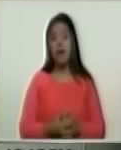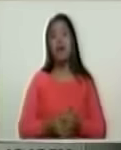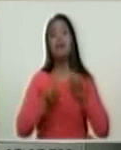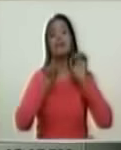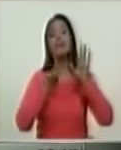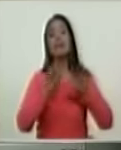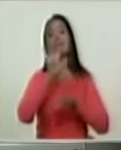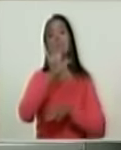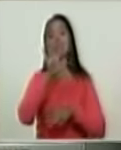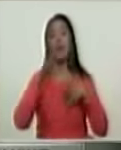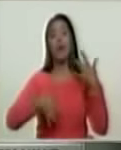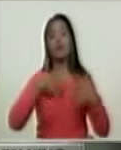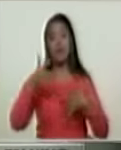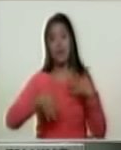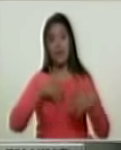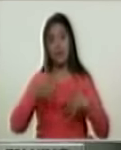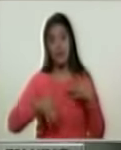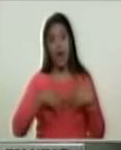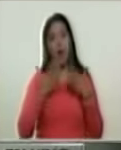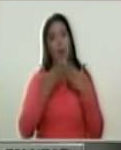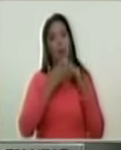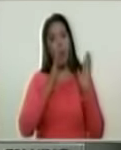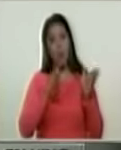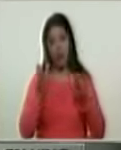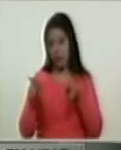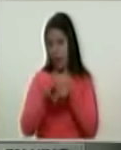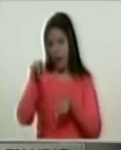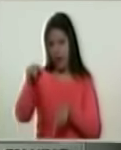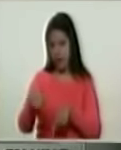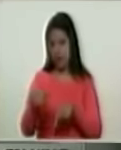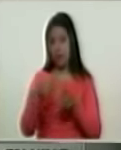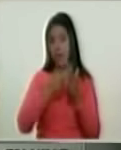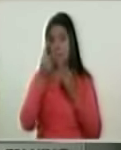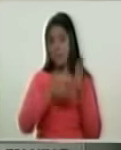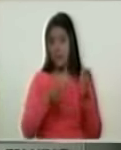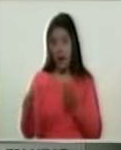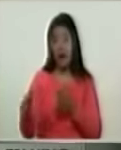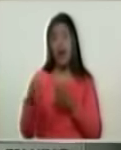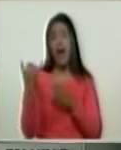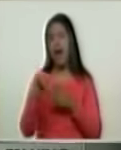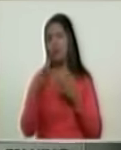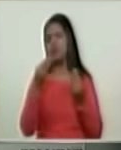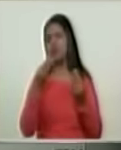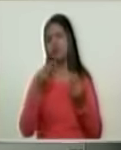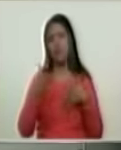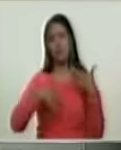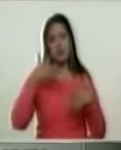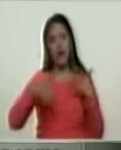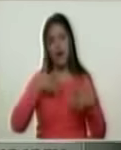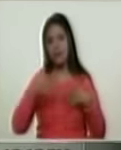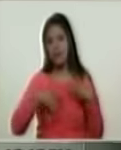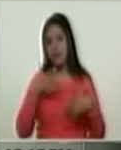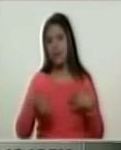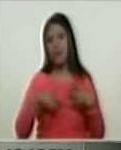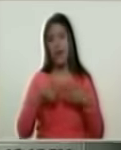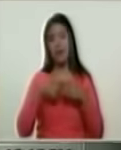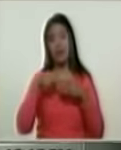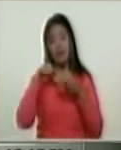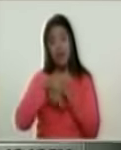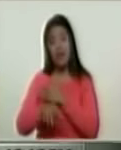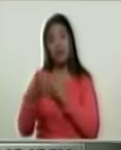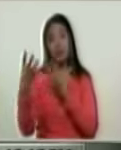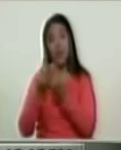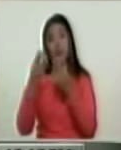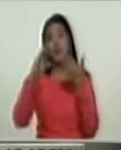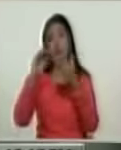65 actividades bien organizadas como esta, pero donde se han hecho innumerable cantidad de actividades aguas abajo, con